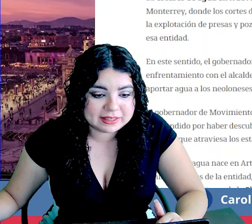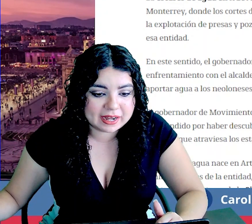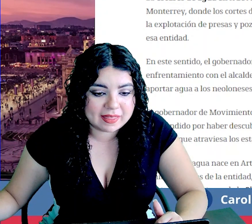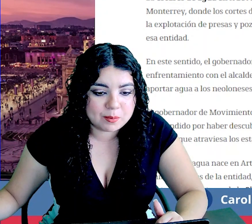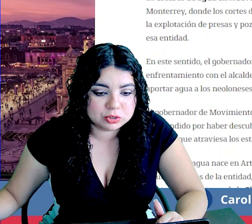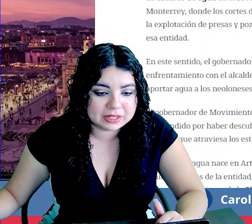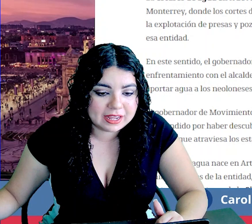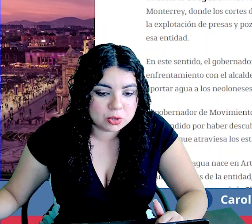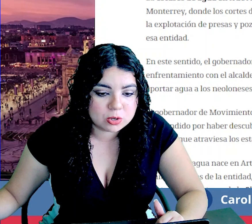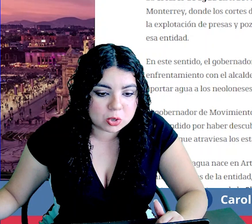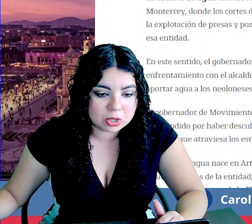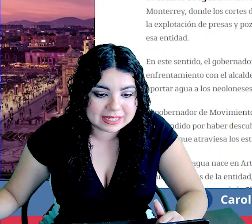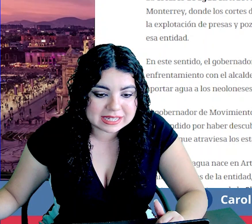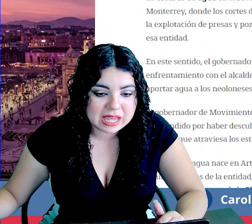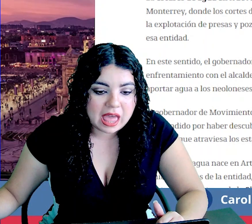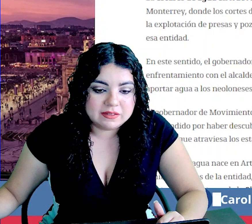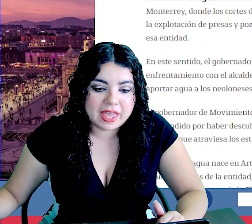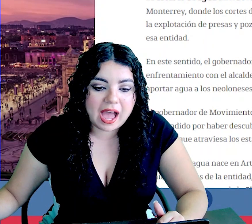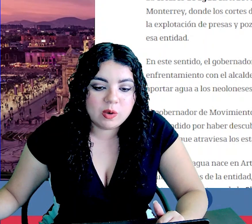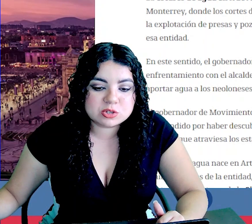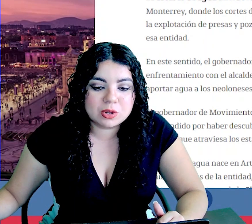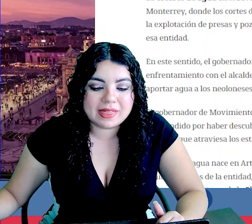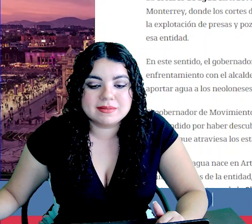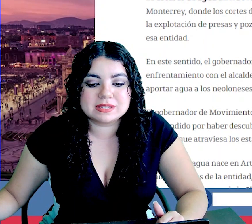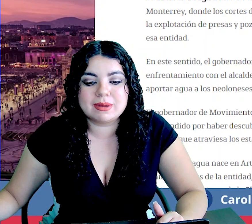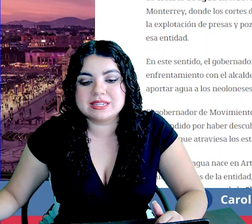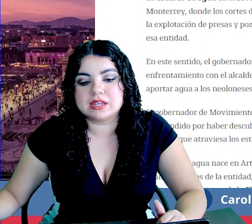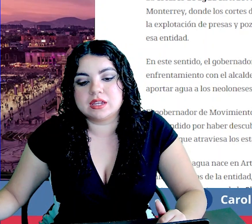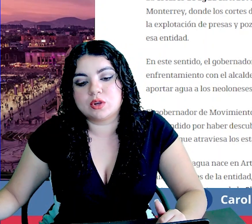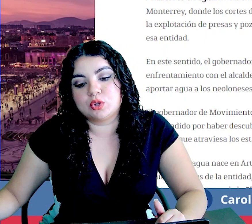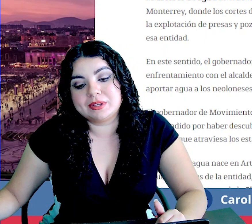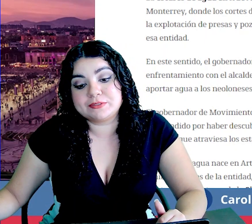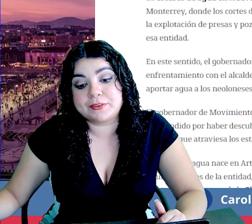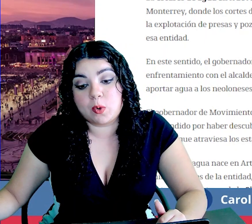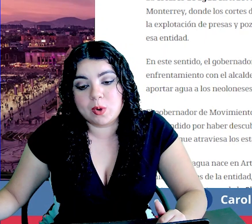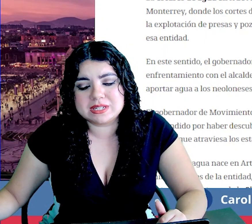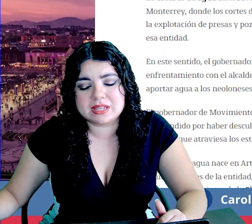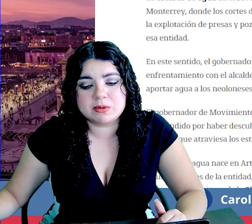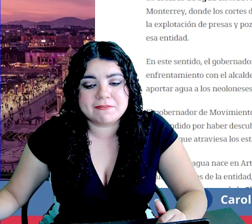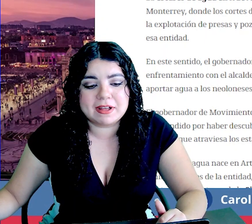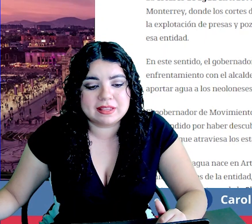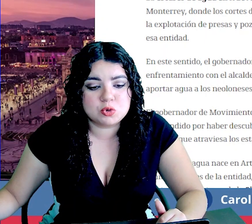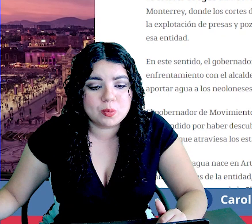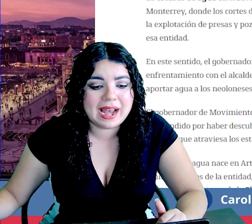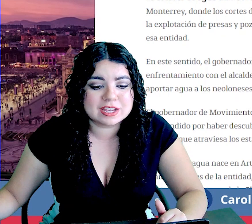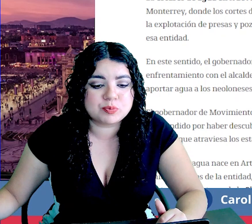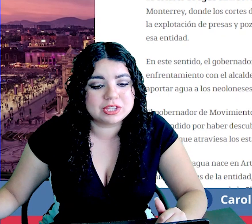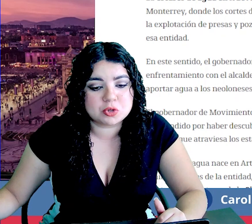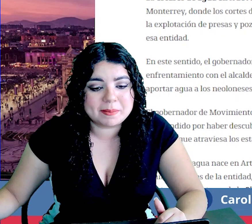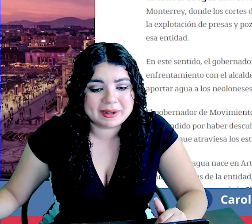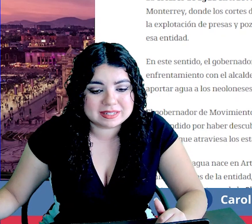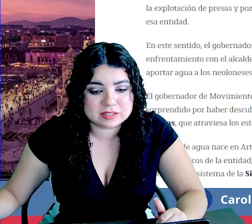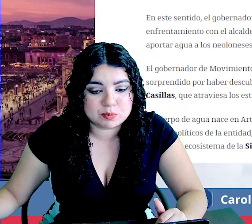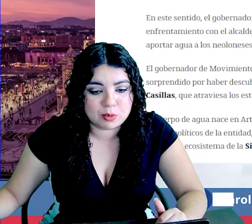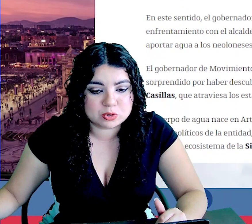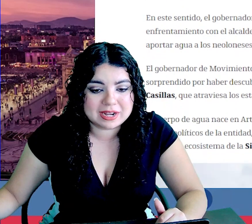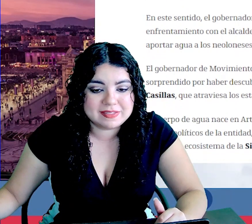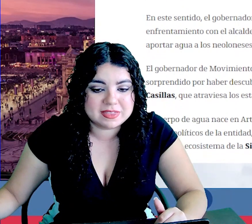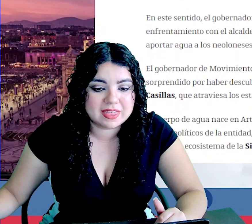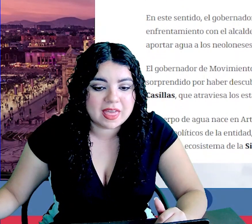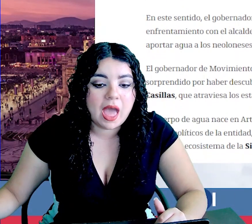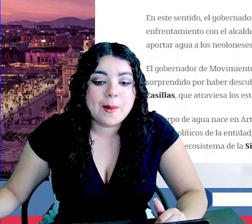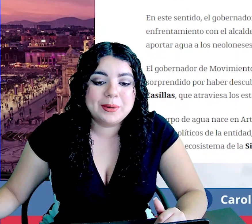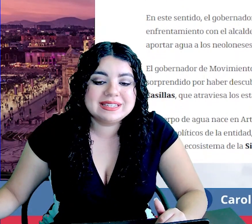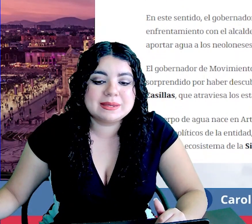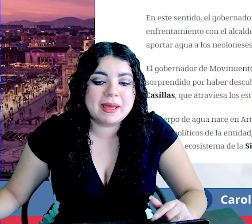metropolitana de Monterrey, donde los cortes de agua son cada vez más, con más frecuencia debido a la falta de lluvia, la explotación de presas y pozos en la